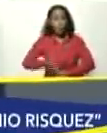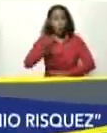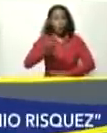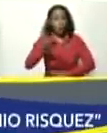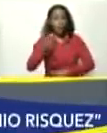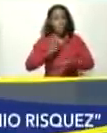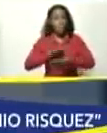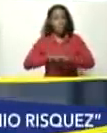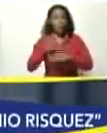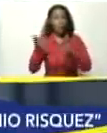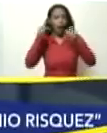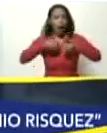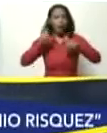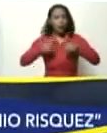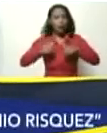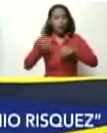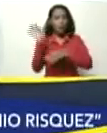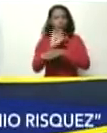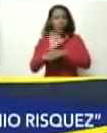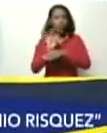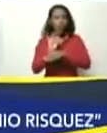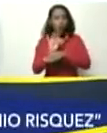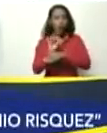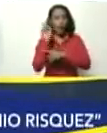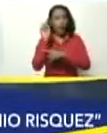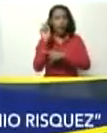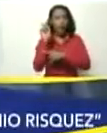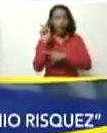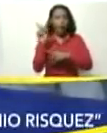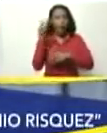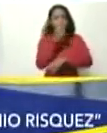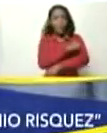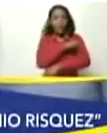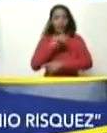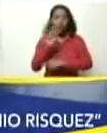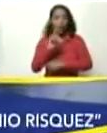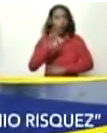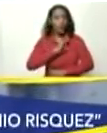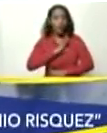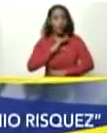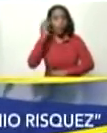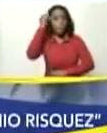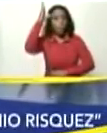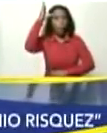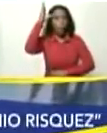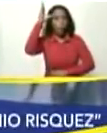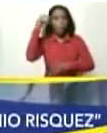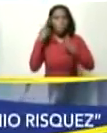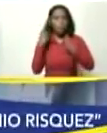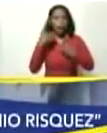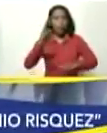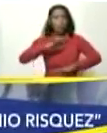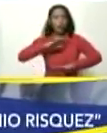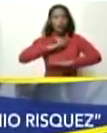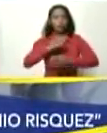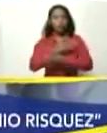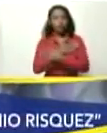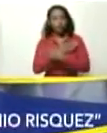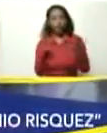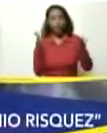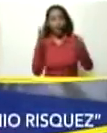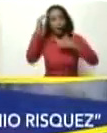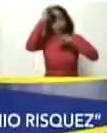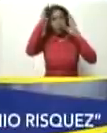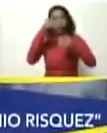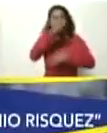importante porque acá donde funcionaba ese hospital nosotros no teníamos la capacidad para brindar la atención